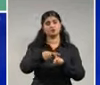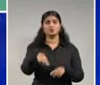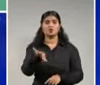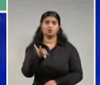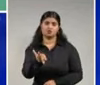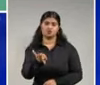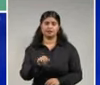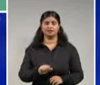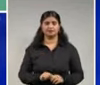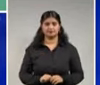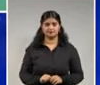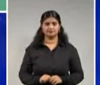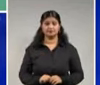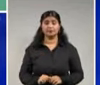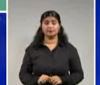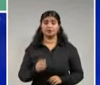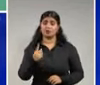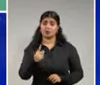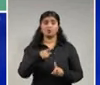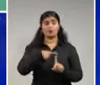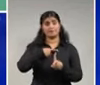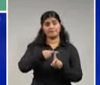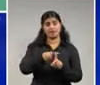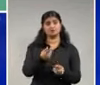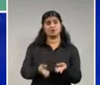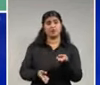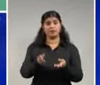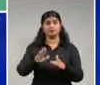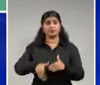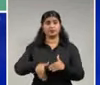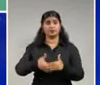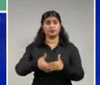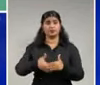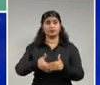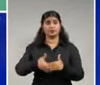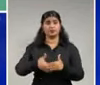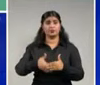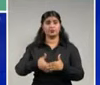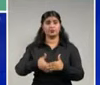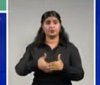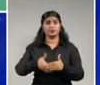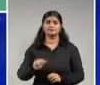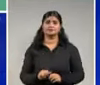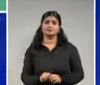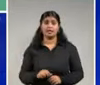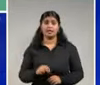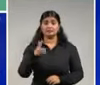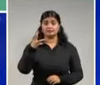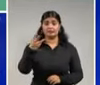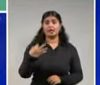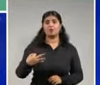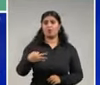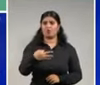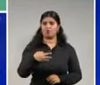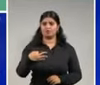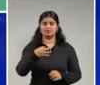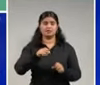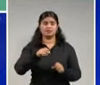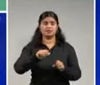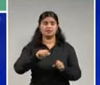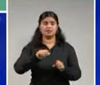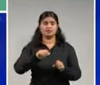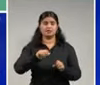más en relación con la jornada precedente y con una transmisión en 3 de sus 10